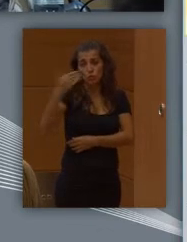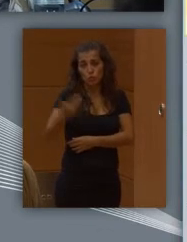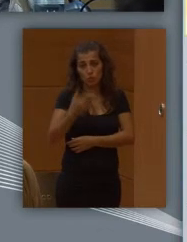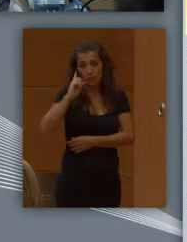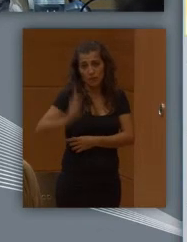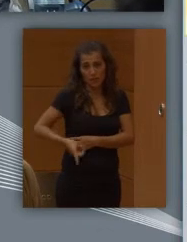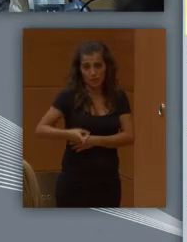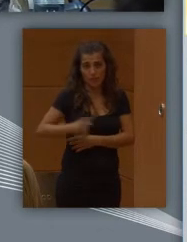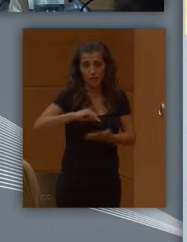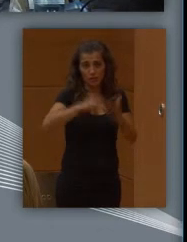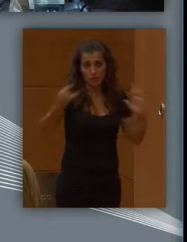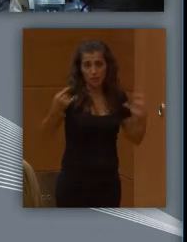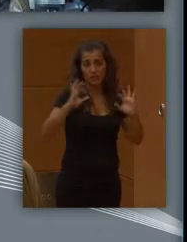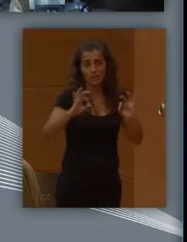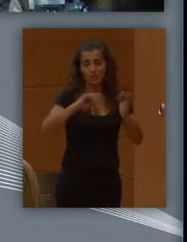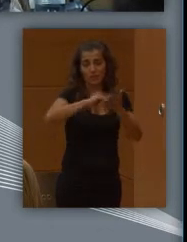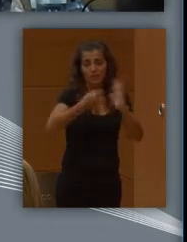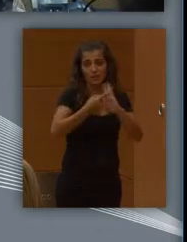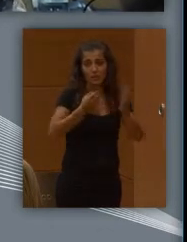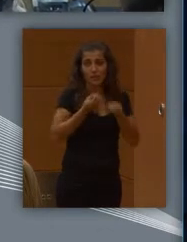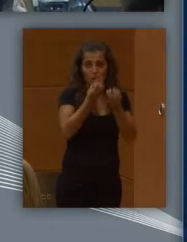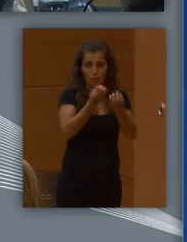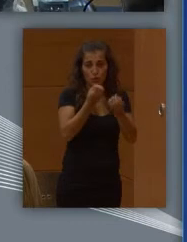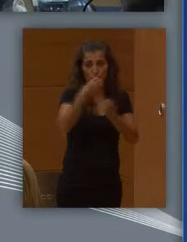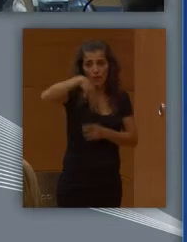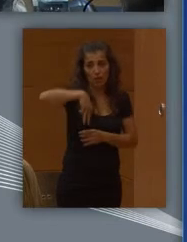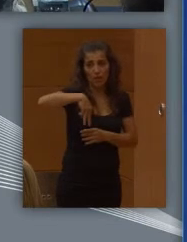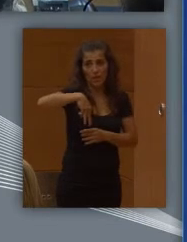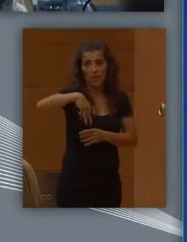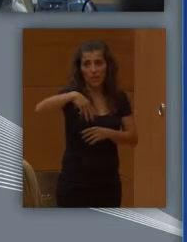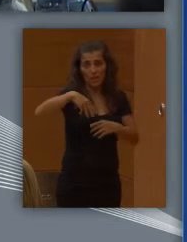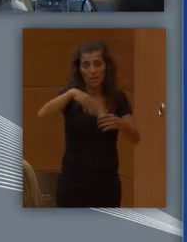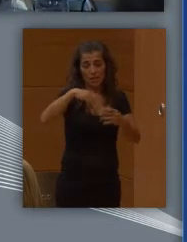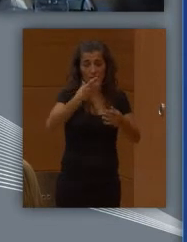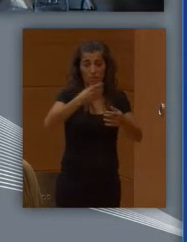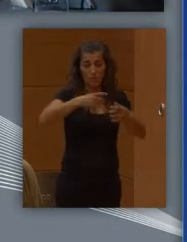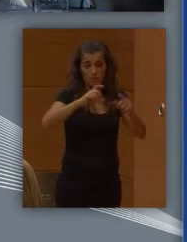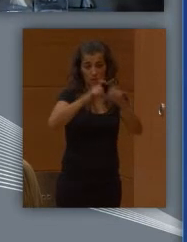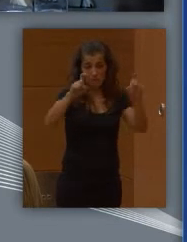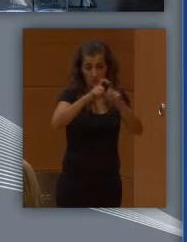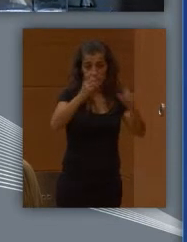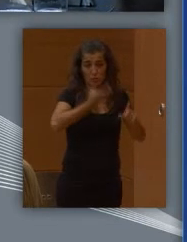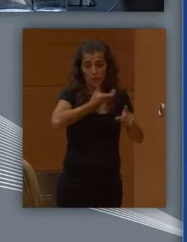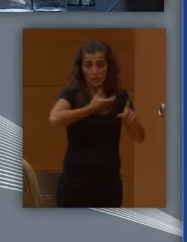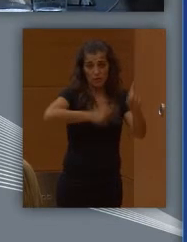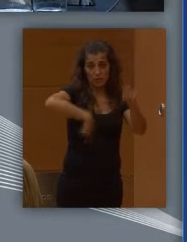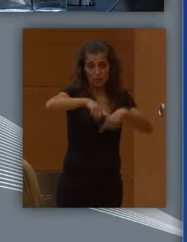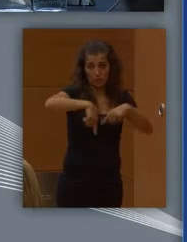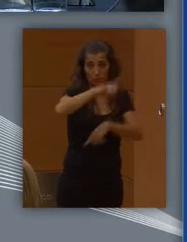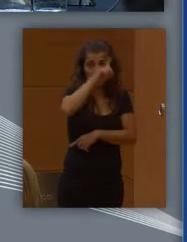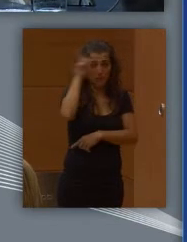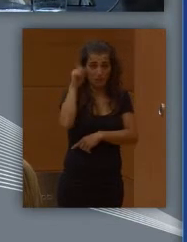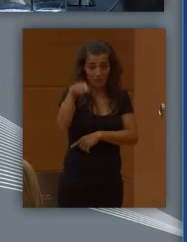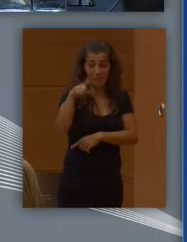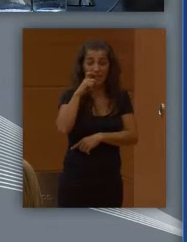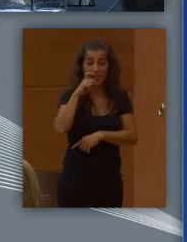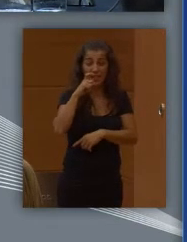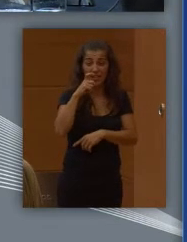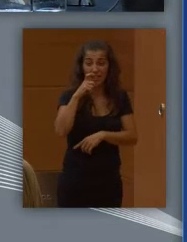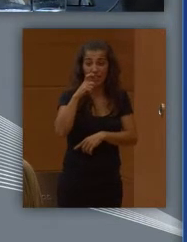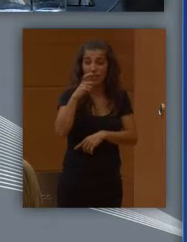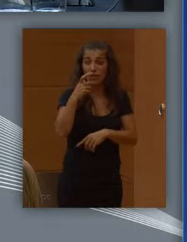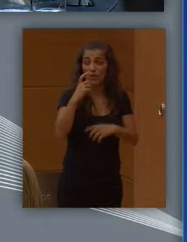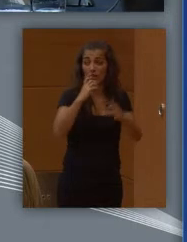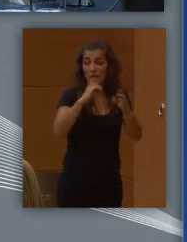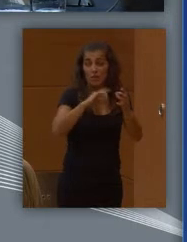Tecnologías de Sistemas de la Información en la EMT de Madrid. Enrique es ingeniero en telecomunicaciones, además durante 12 años